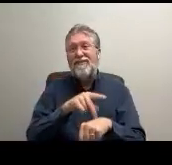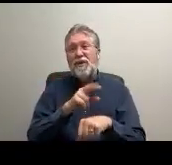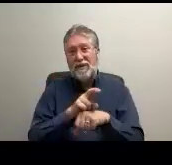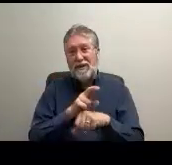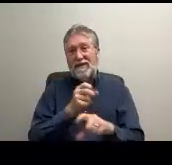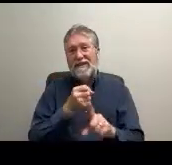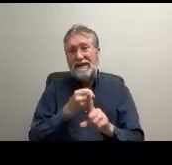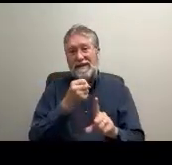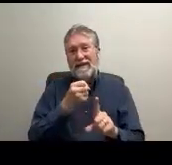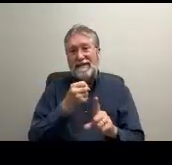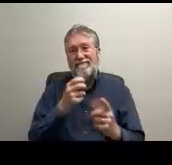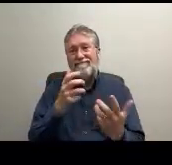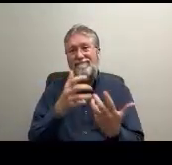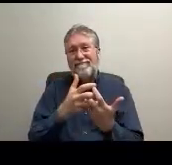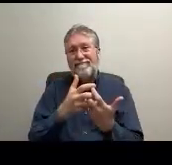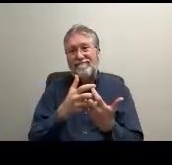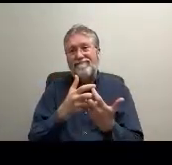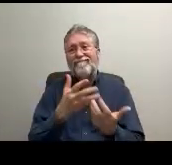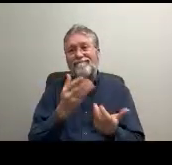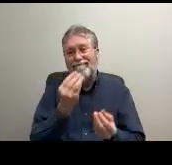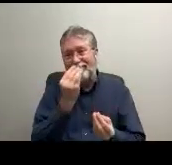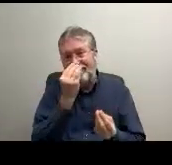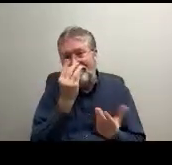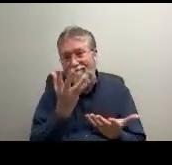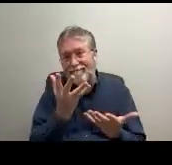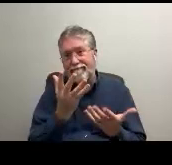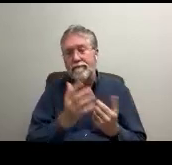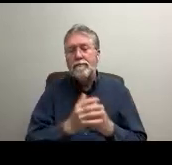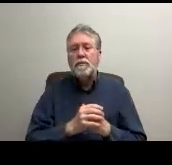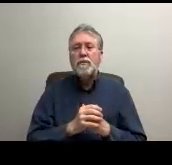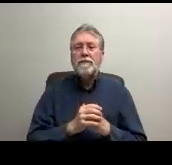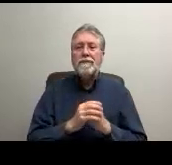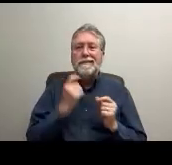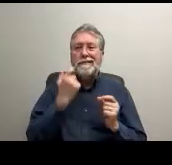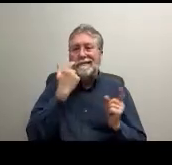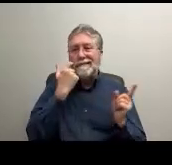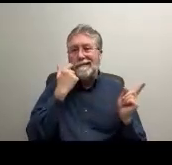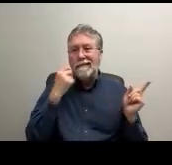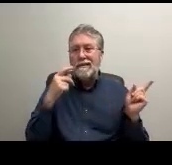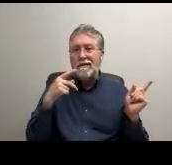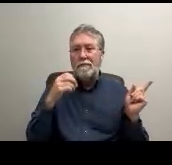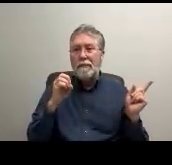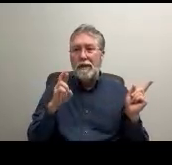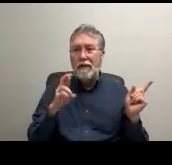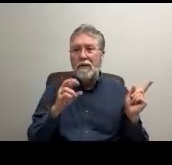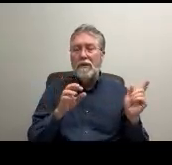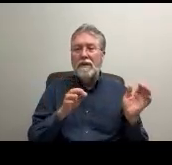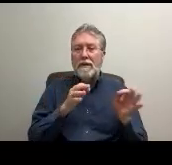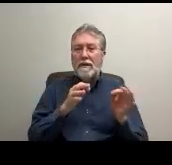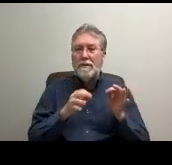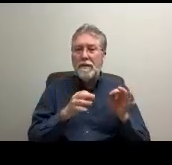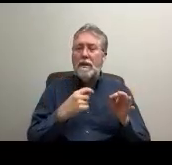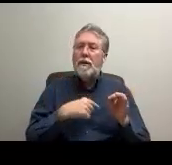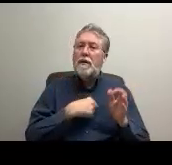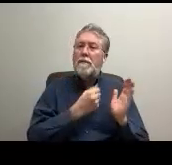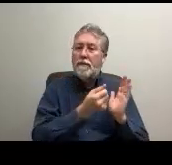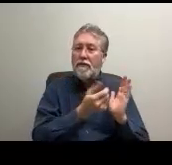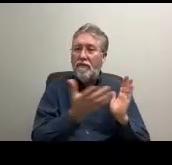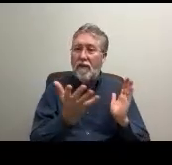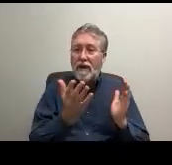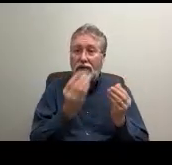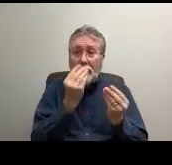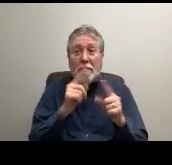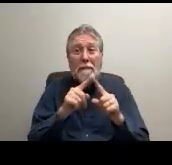Rico que coinciden con eso. Como decía Peter, les brindamos la información, pero existe todo este